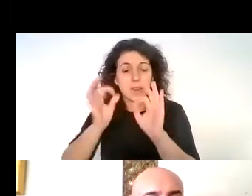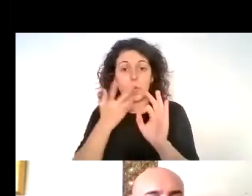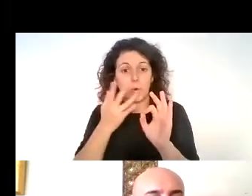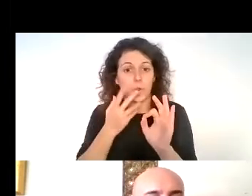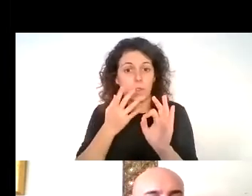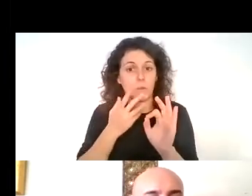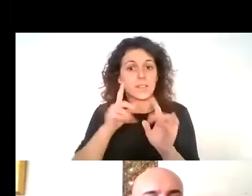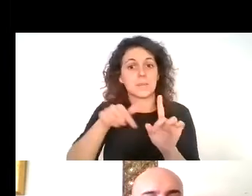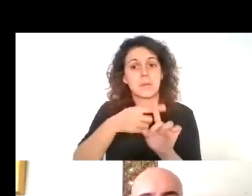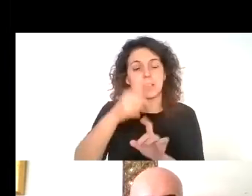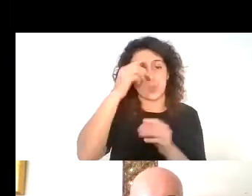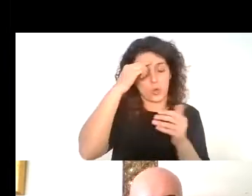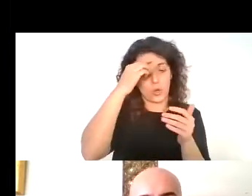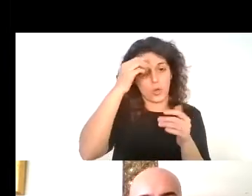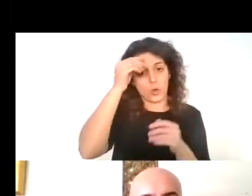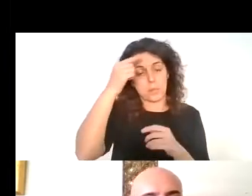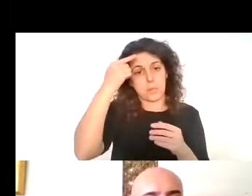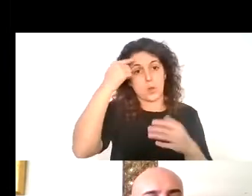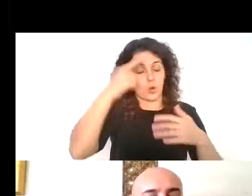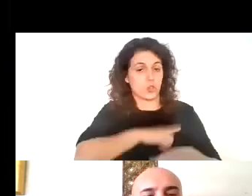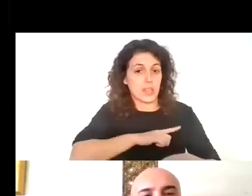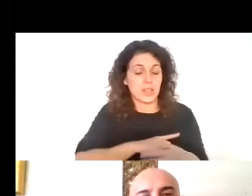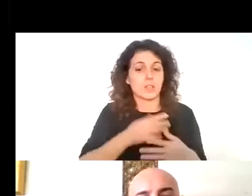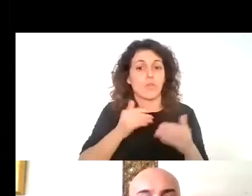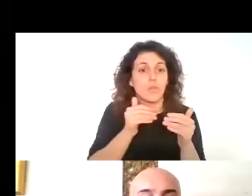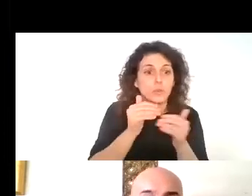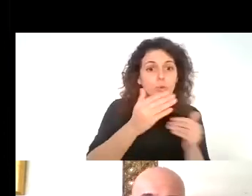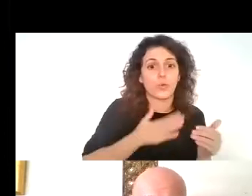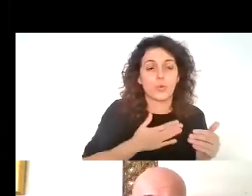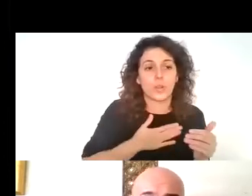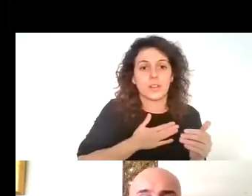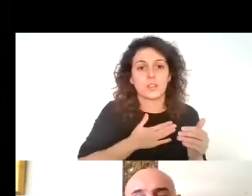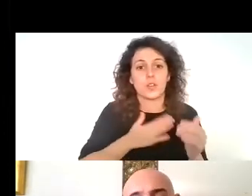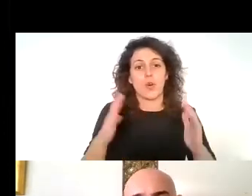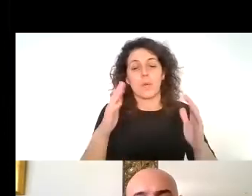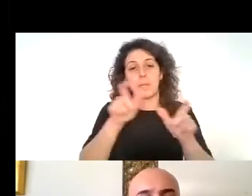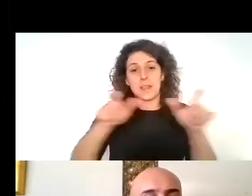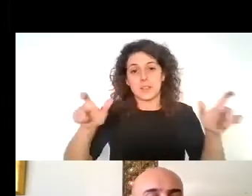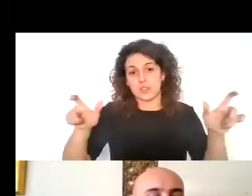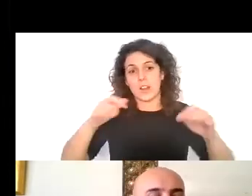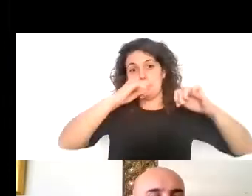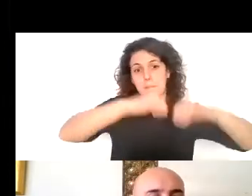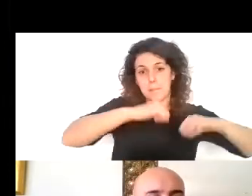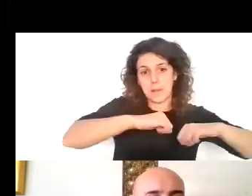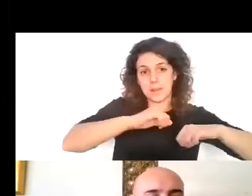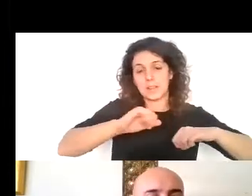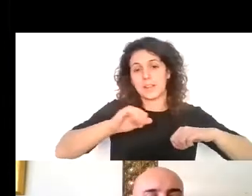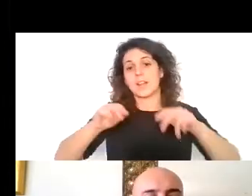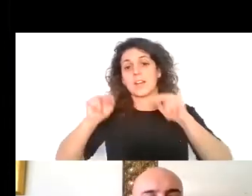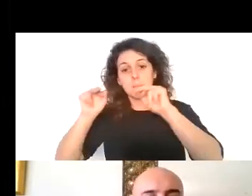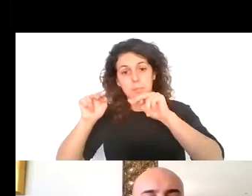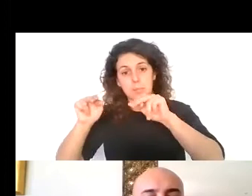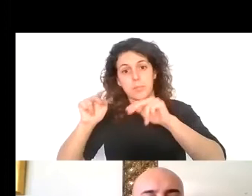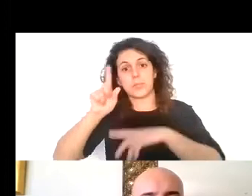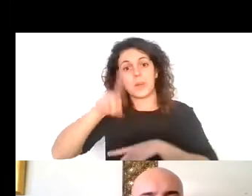conscientes del hecho de que nuestro futuro girará en torno a una población envejecida por esa segunda residencia, pero que a la vez se